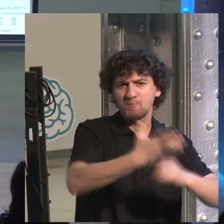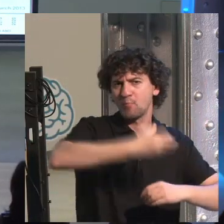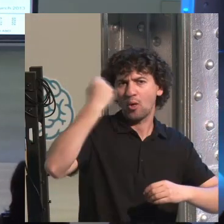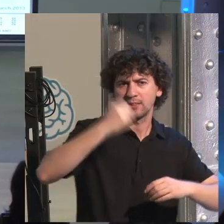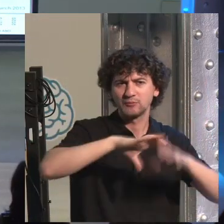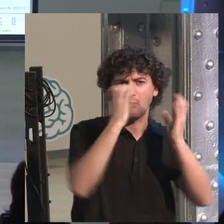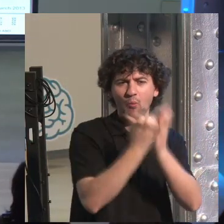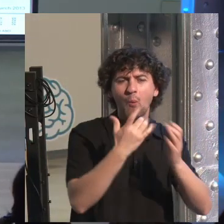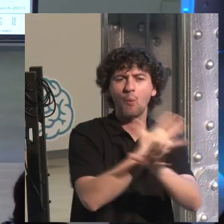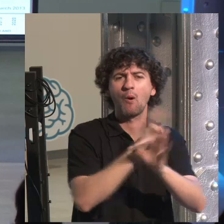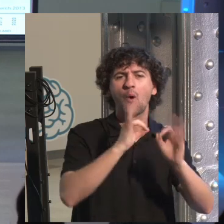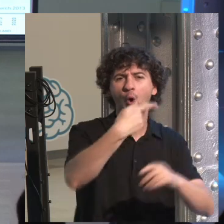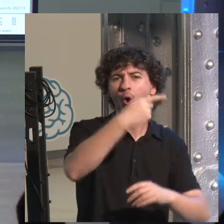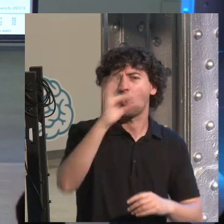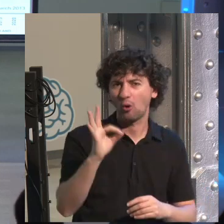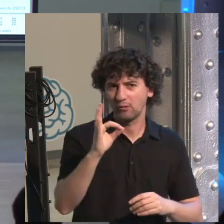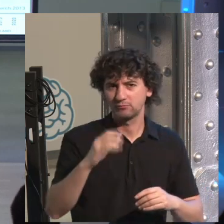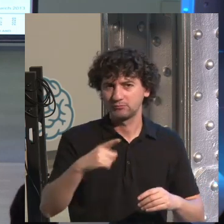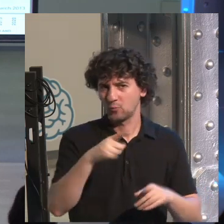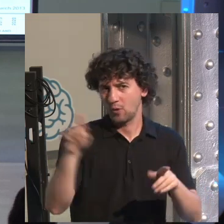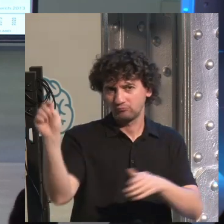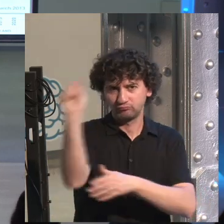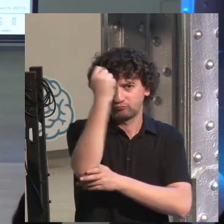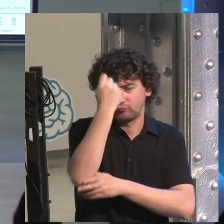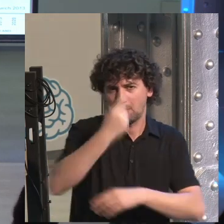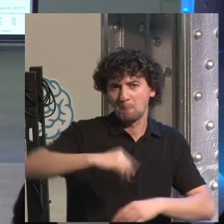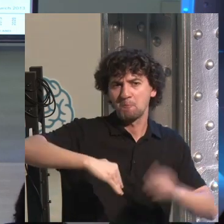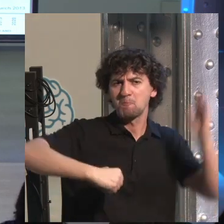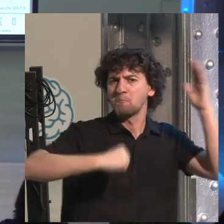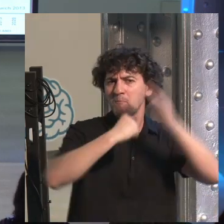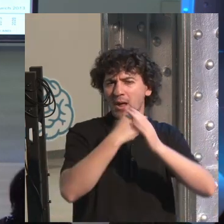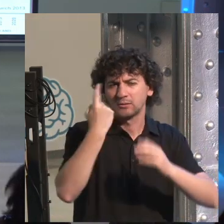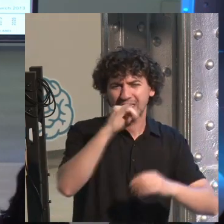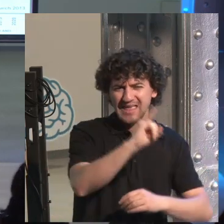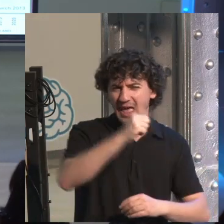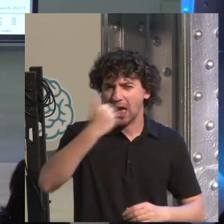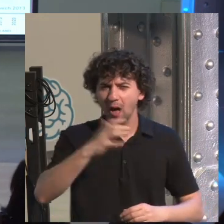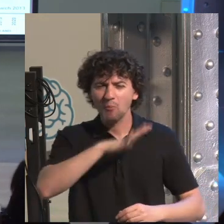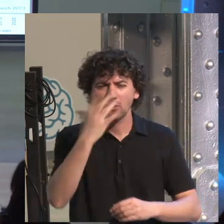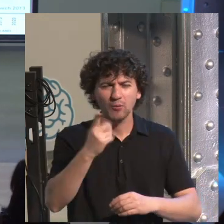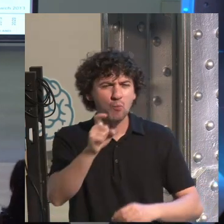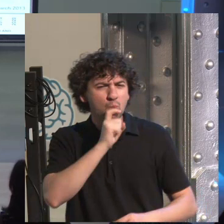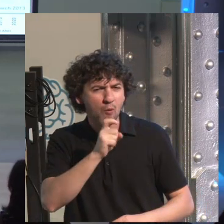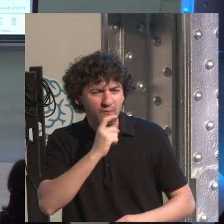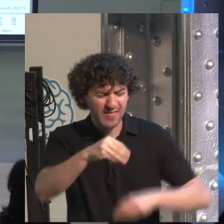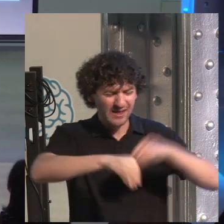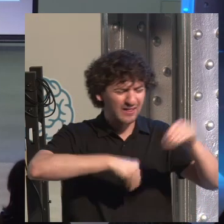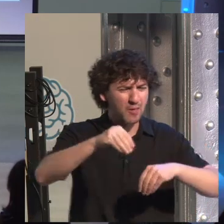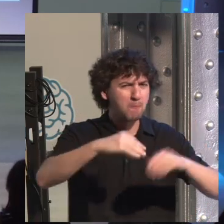sido siempre uno de los holy grails en la inteligencia artificial, porque es un juego muchísimo más complejo que el